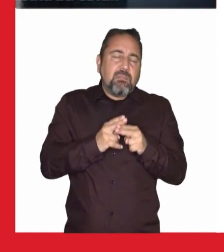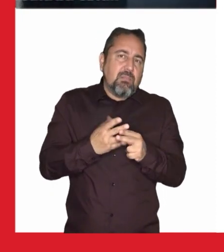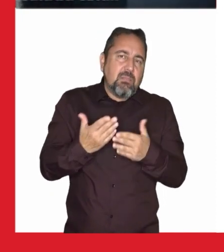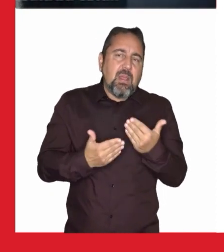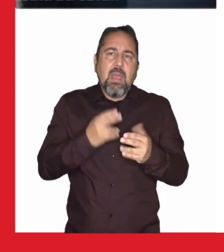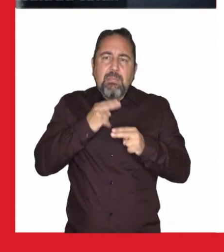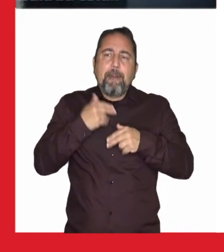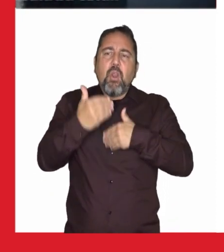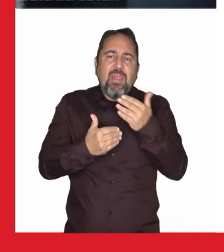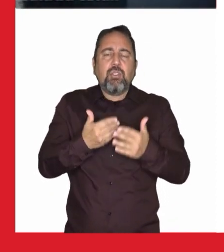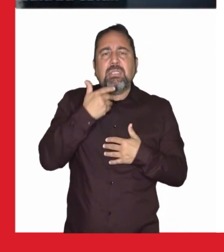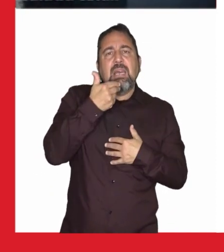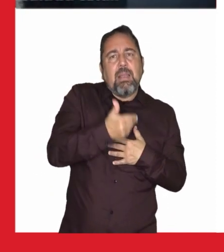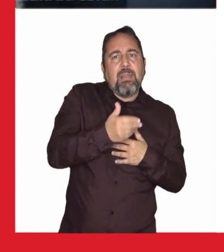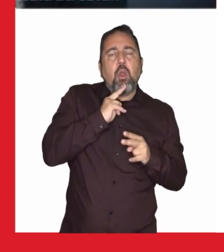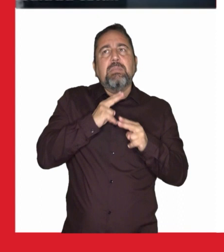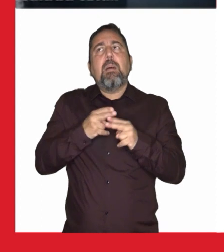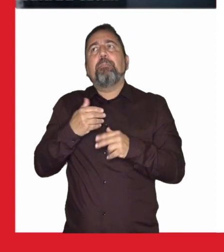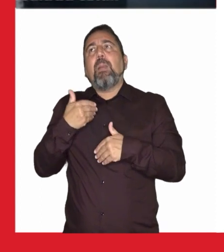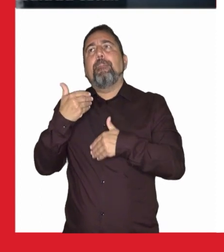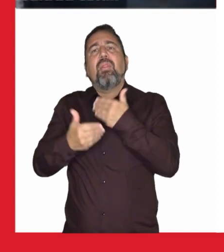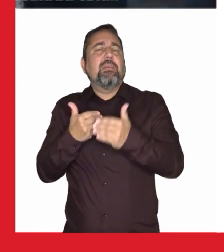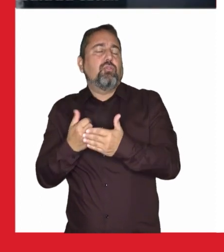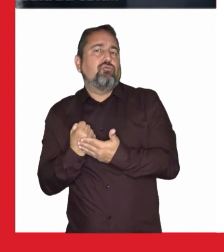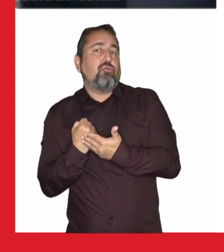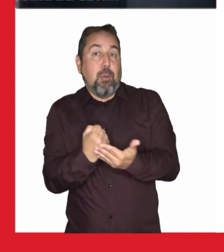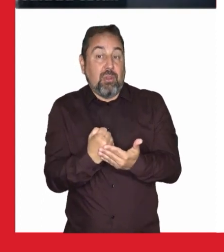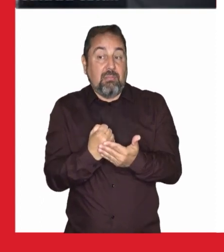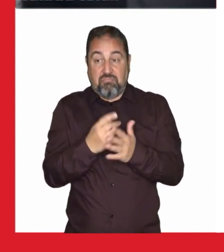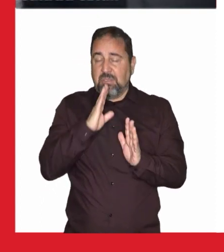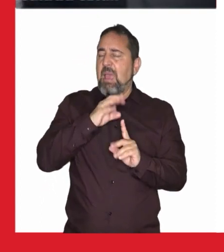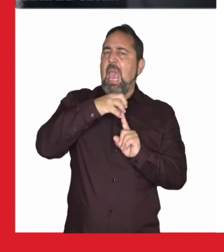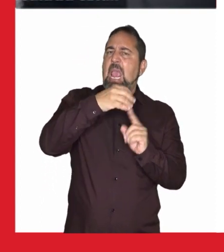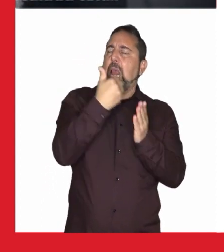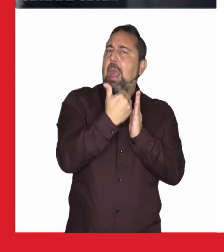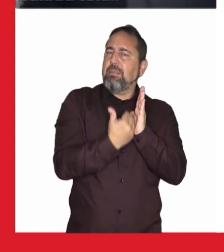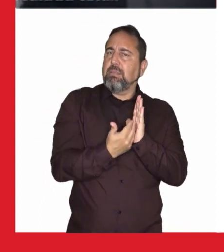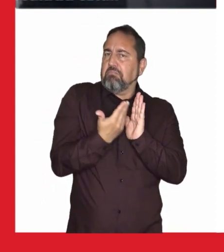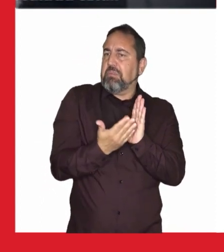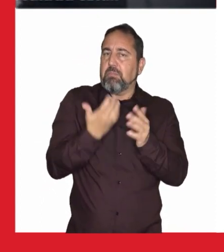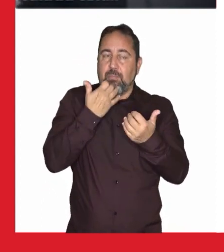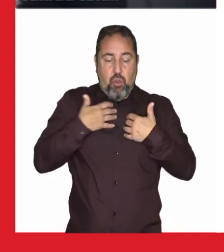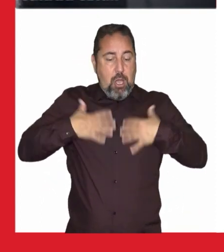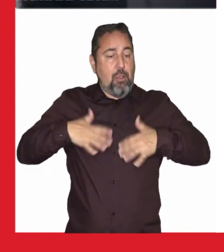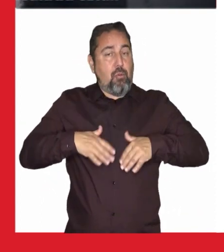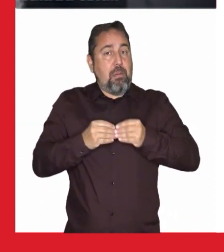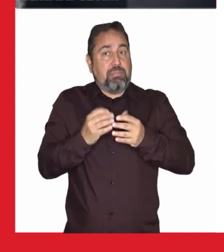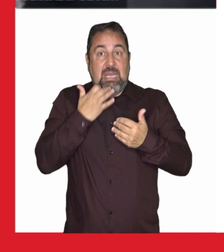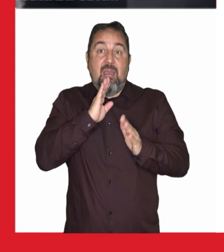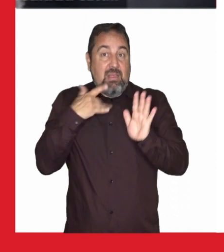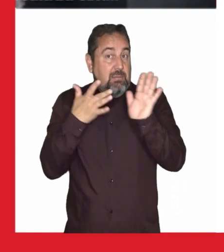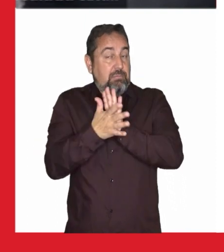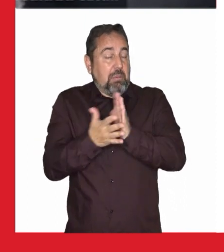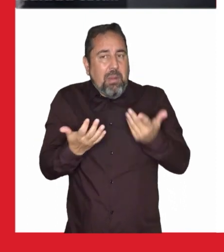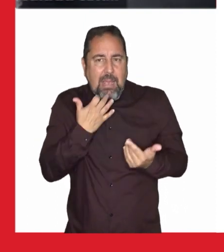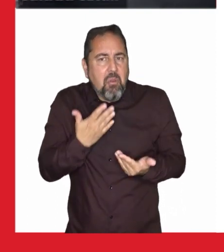Entonces, cuando hablamos de esto de procesos clave y procesos soporte, queda claro los procesos clave, es pues si me